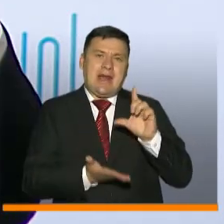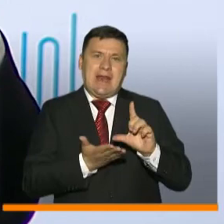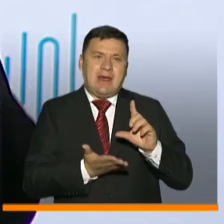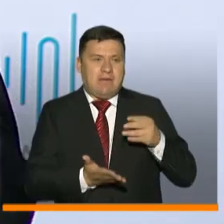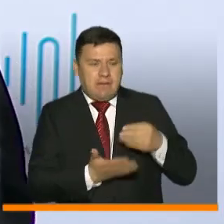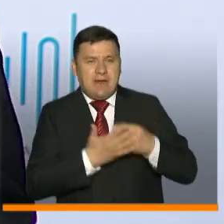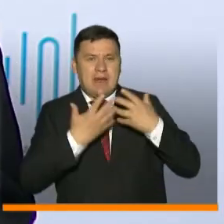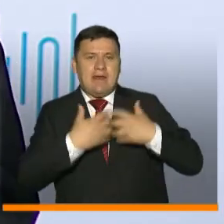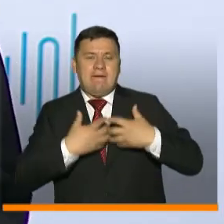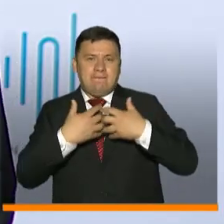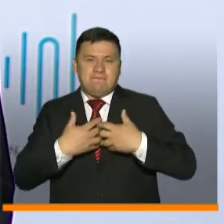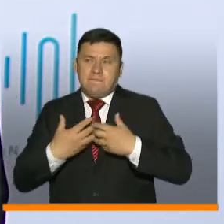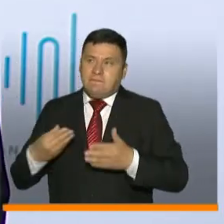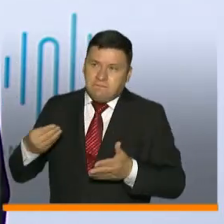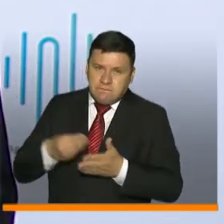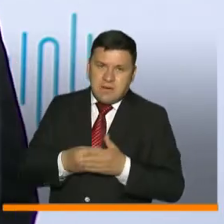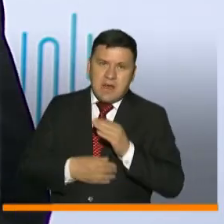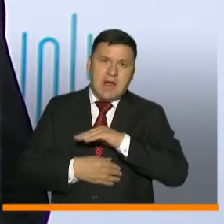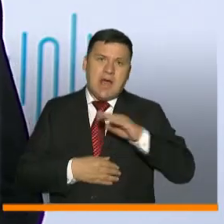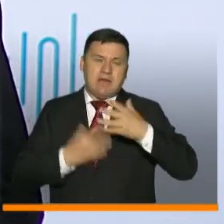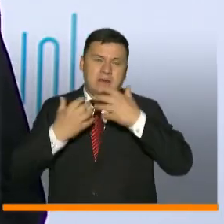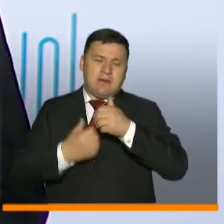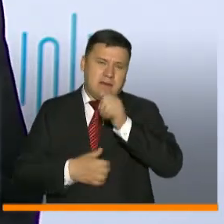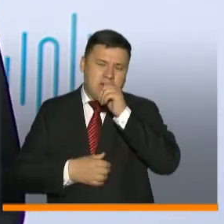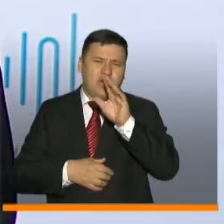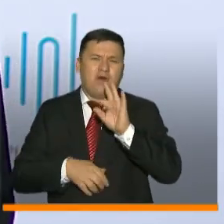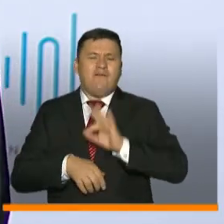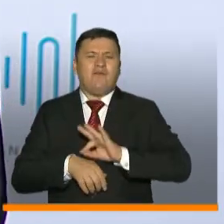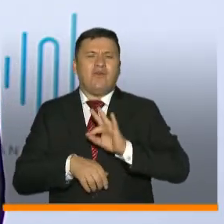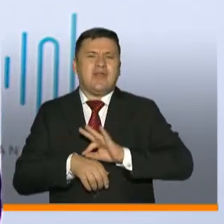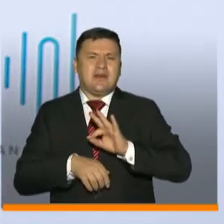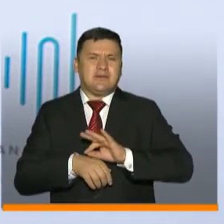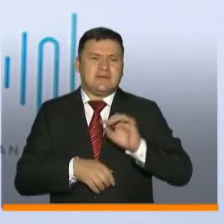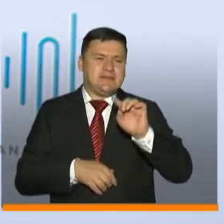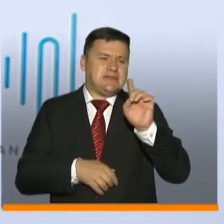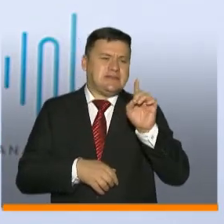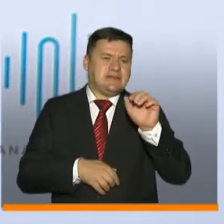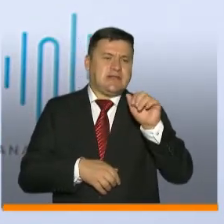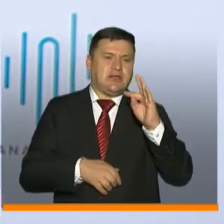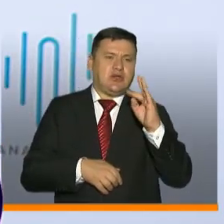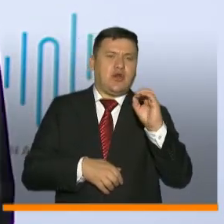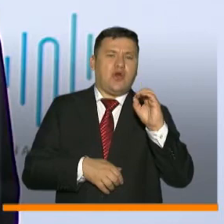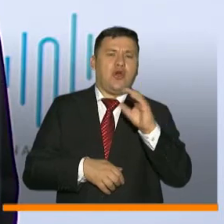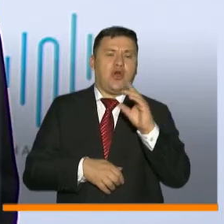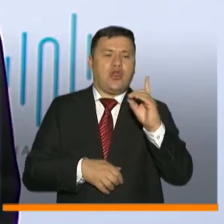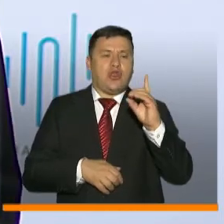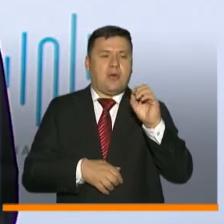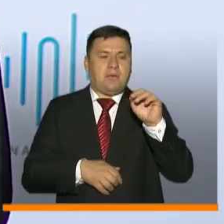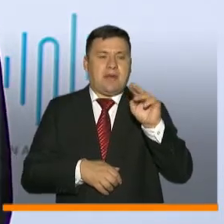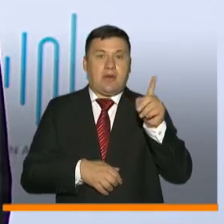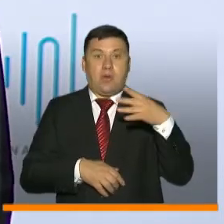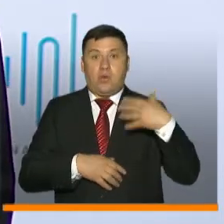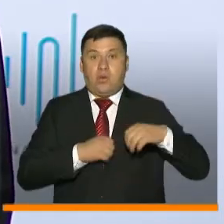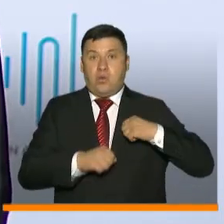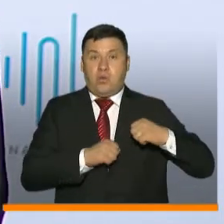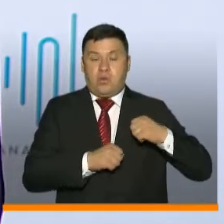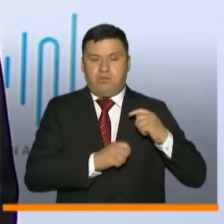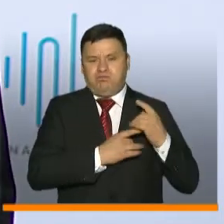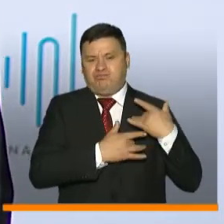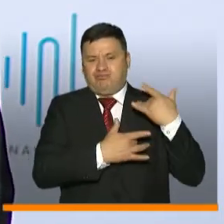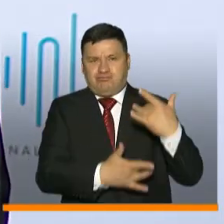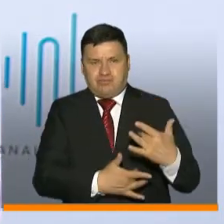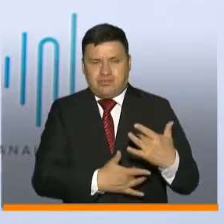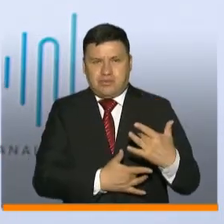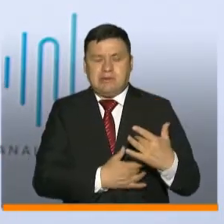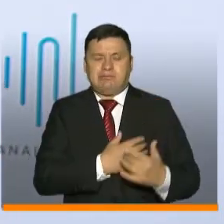la fábrica de licores de Antioquia, a la Fundación Santo Domingo, quien ha tenido un papel y